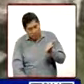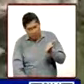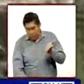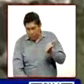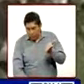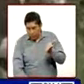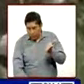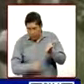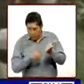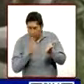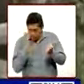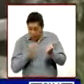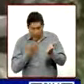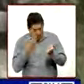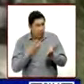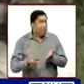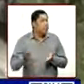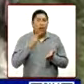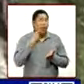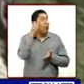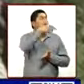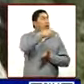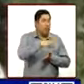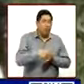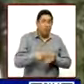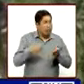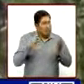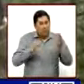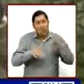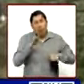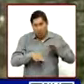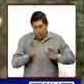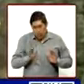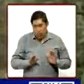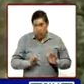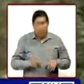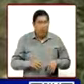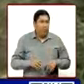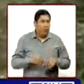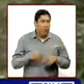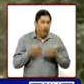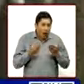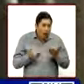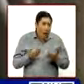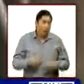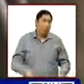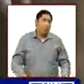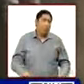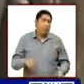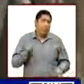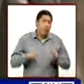alguna bolsa, algún paquete, algo similar, algo que pueda parecer pueda tener similitud con el cuerpo de la persona.